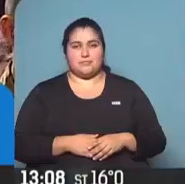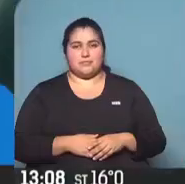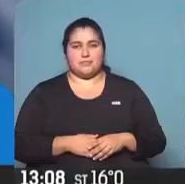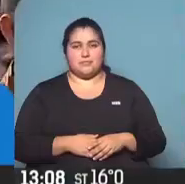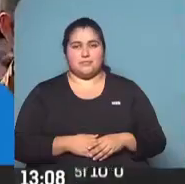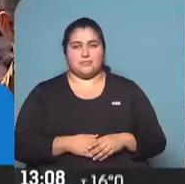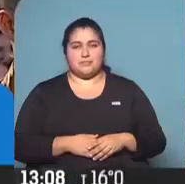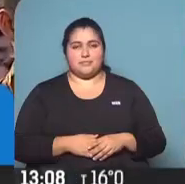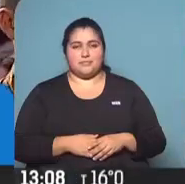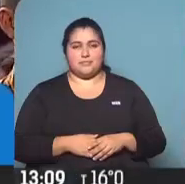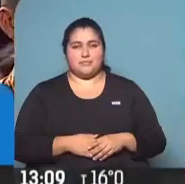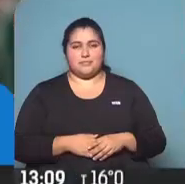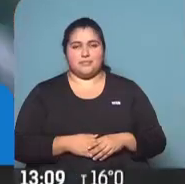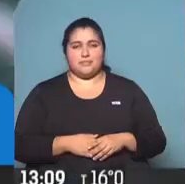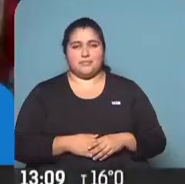e